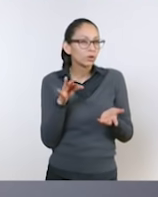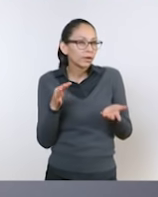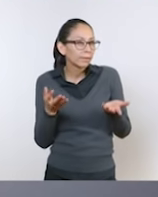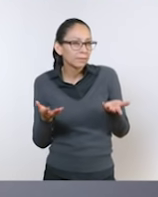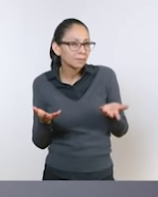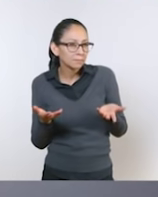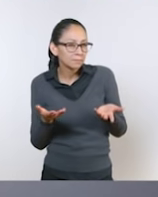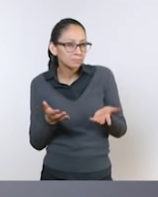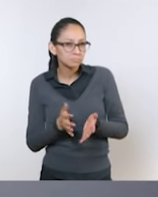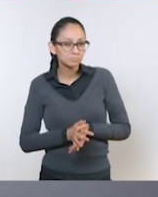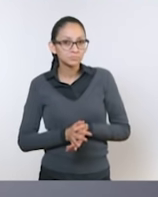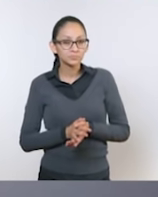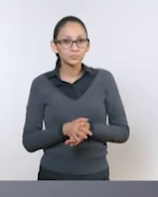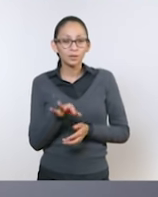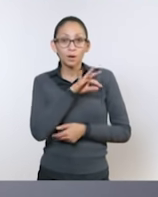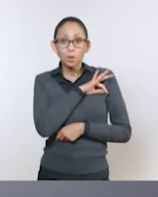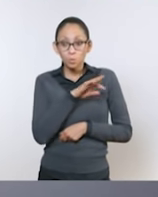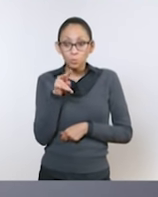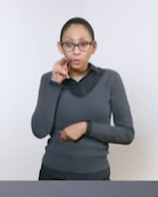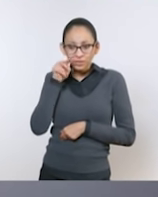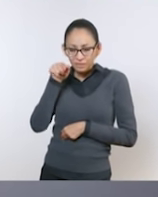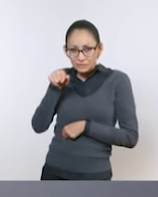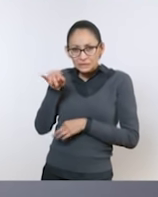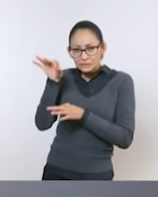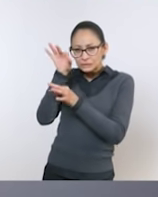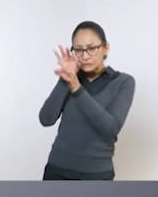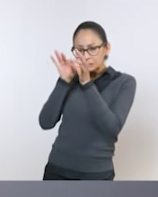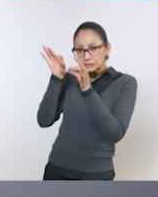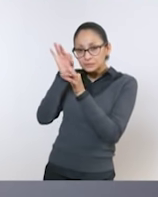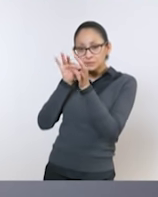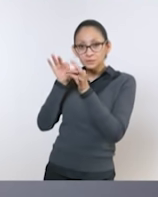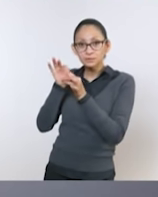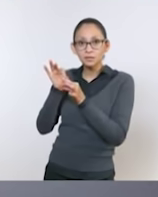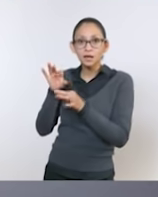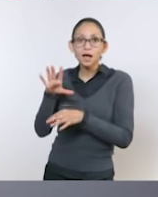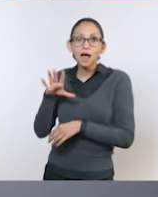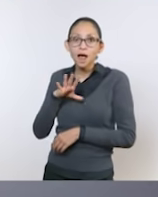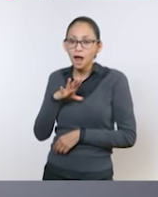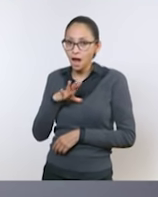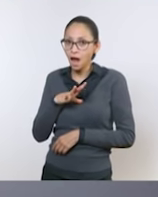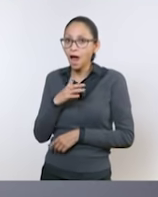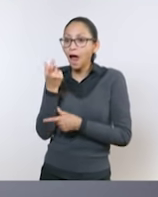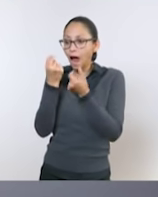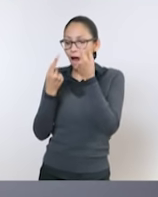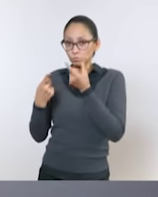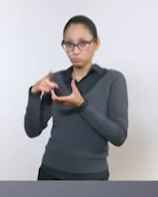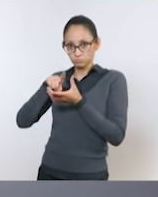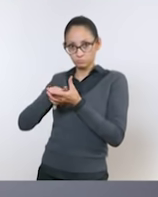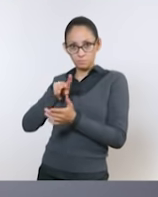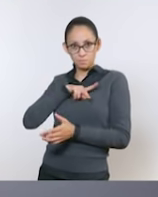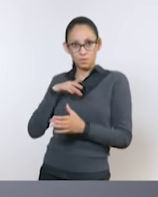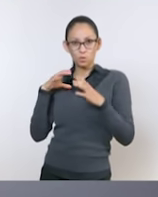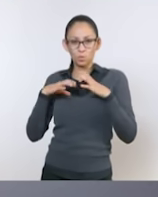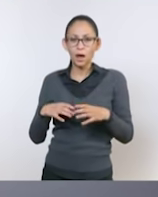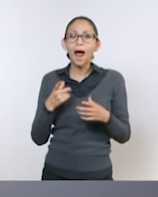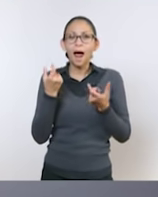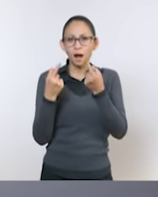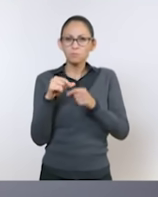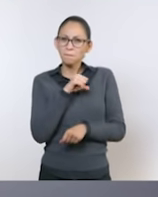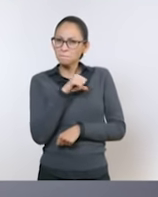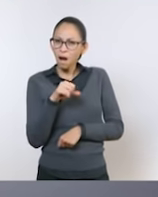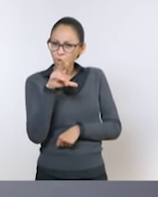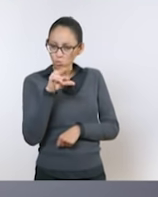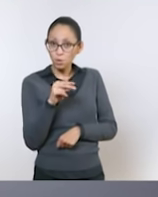imagínate, podemos checar que estos microorganismos tenemos unos en el